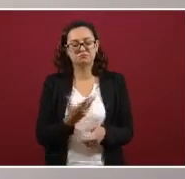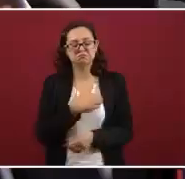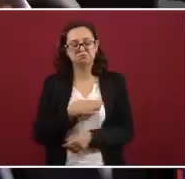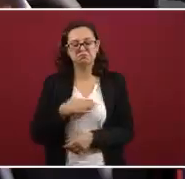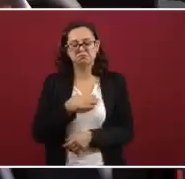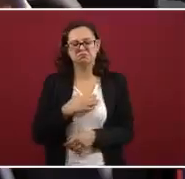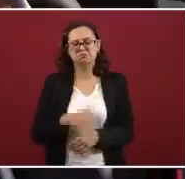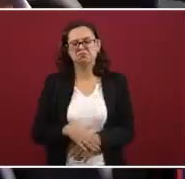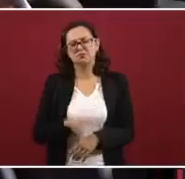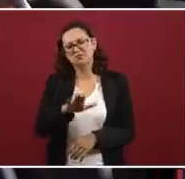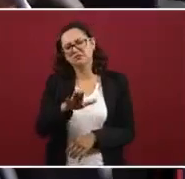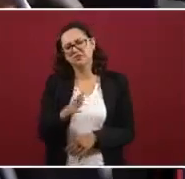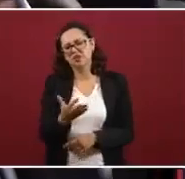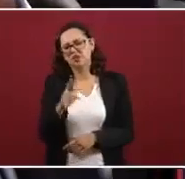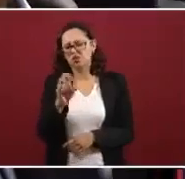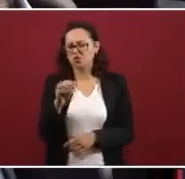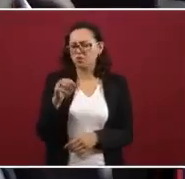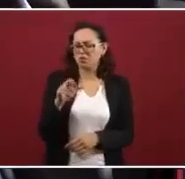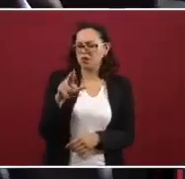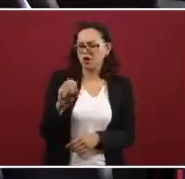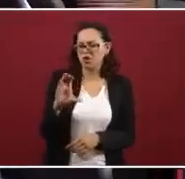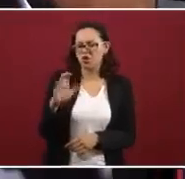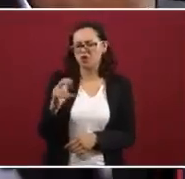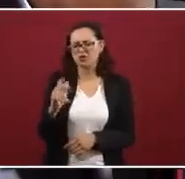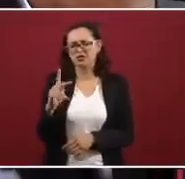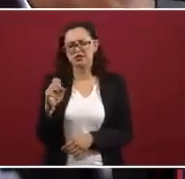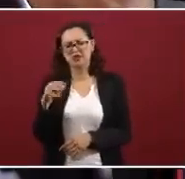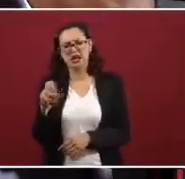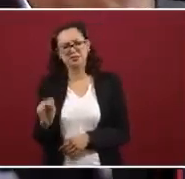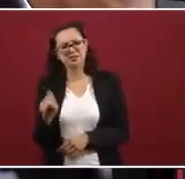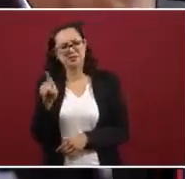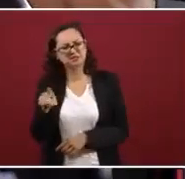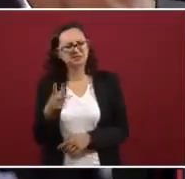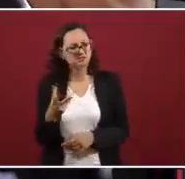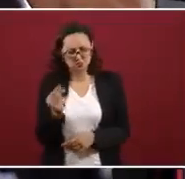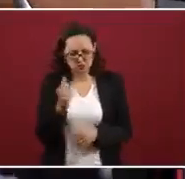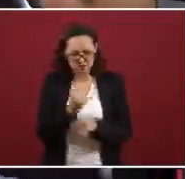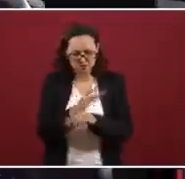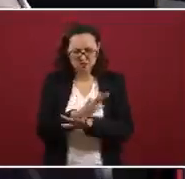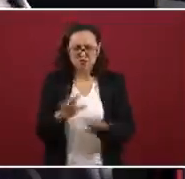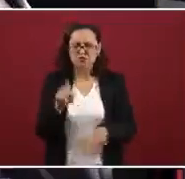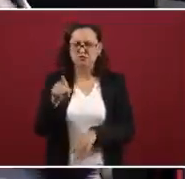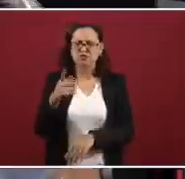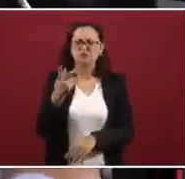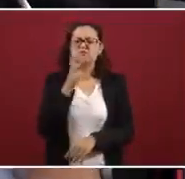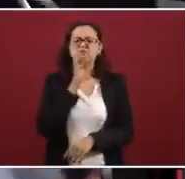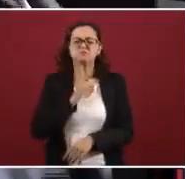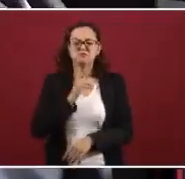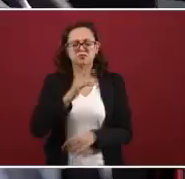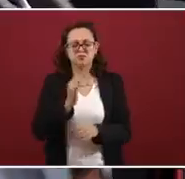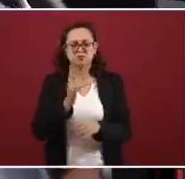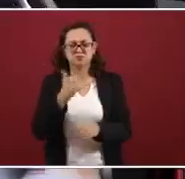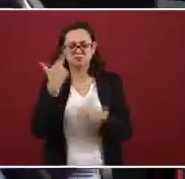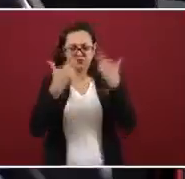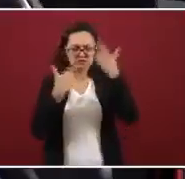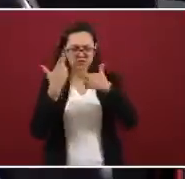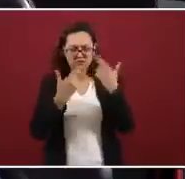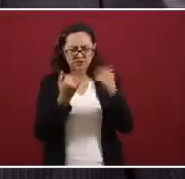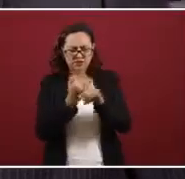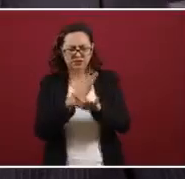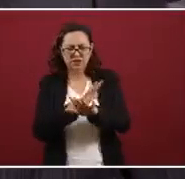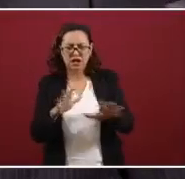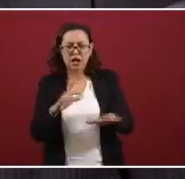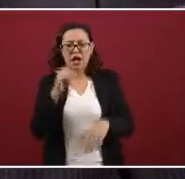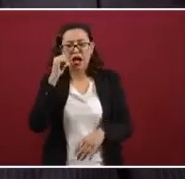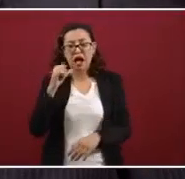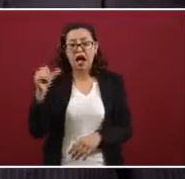no tiene información. Usted apenas giró una orden que Pemex revisara los contratos que tienen con ese sindicato. Ya hablé ayer de